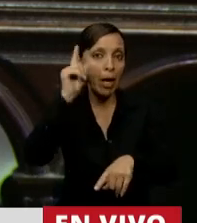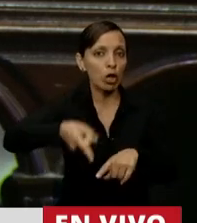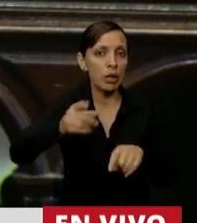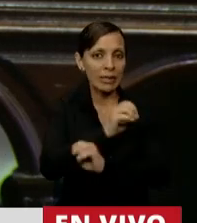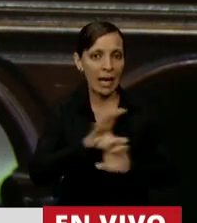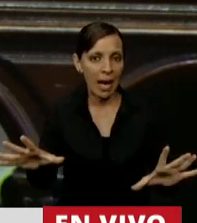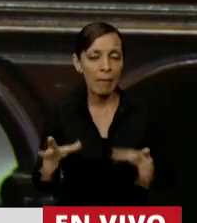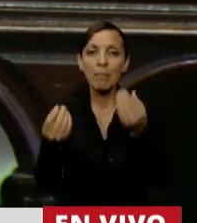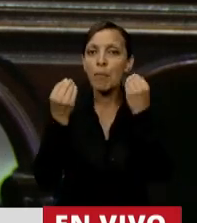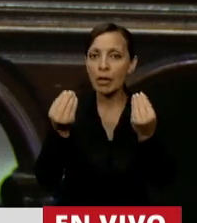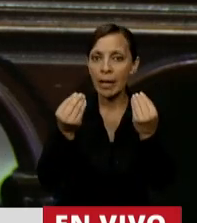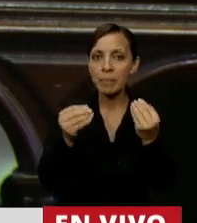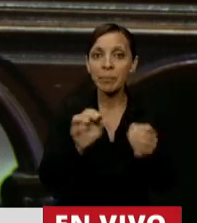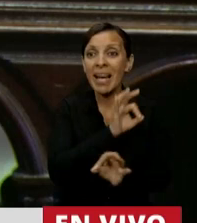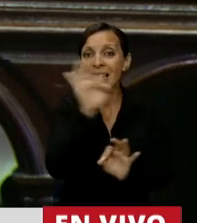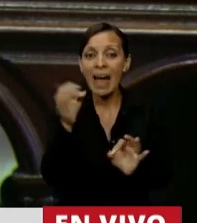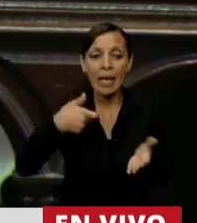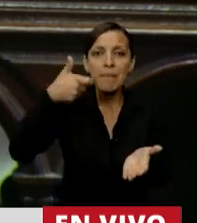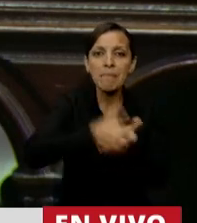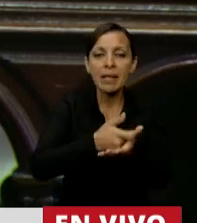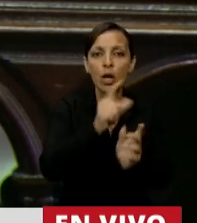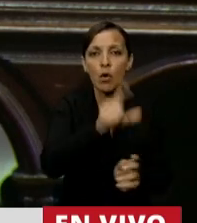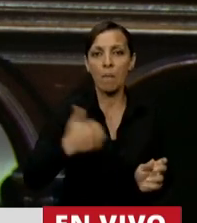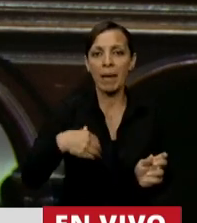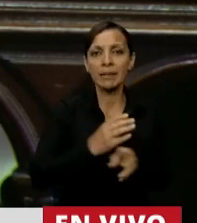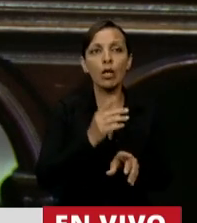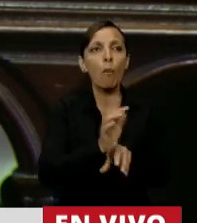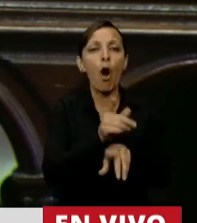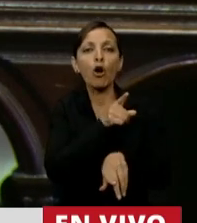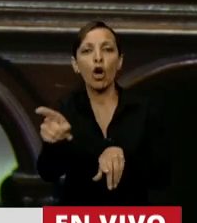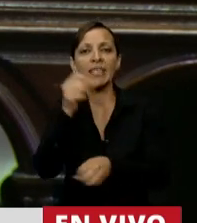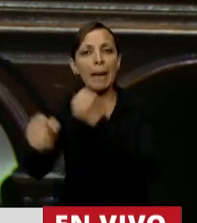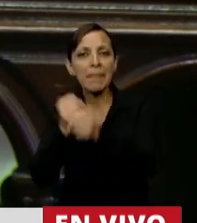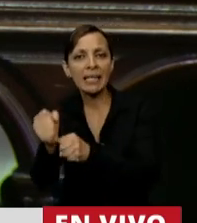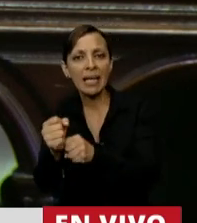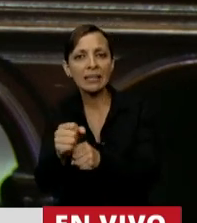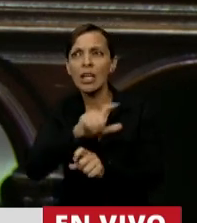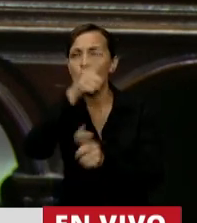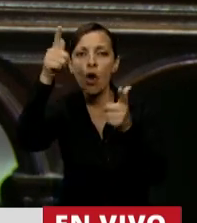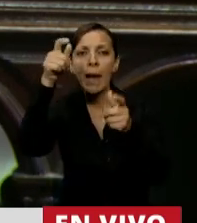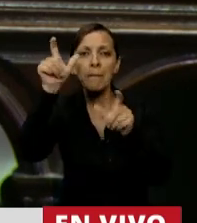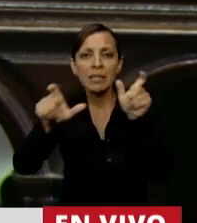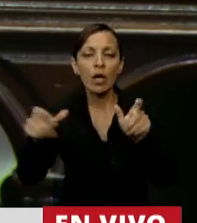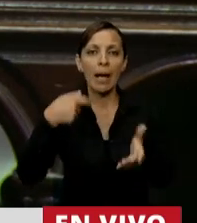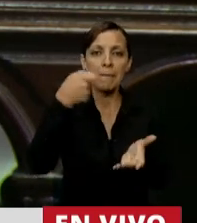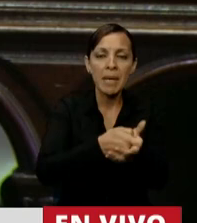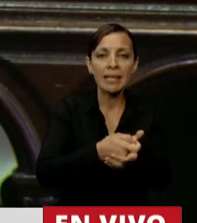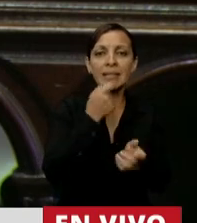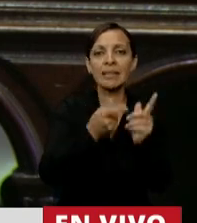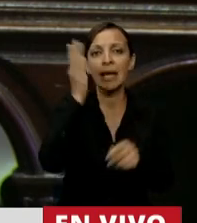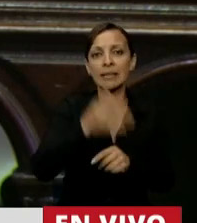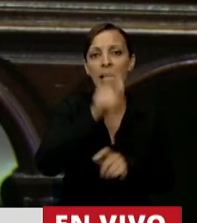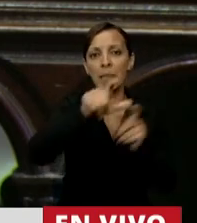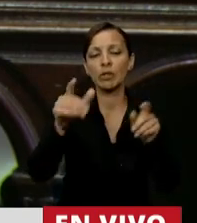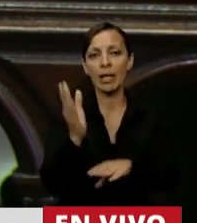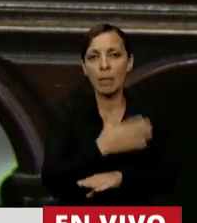por qué? Porque nadie invierte en un país con mentalidad antiempresa. Nadie invierte en un país que castiga al que produce.